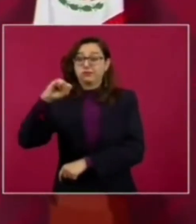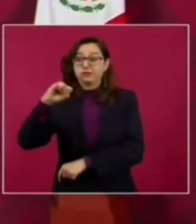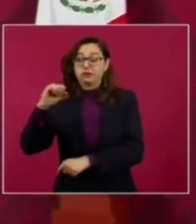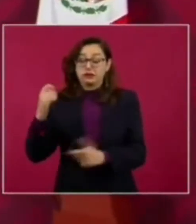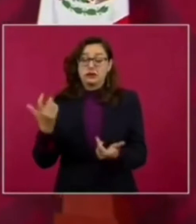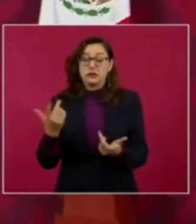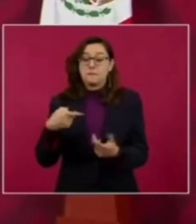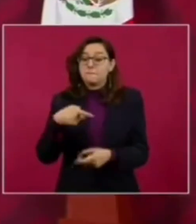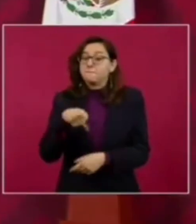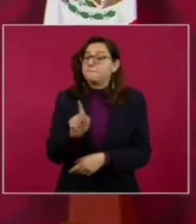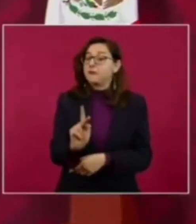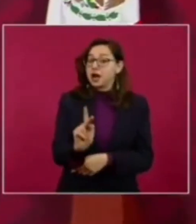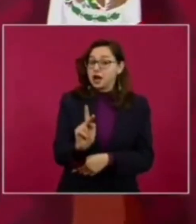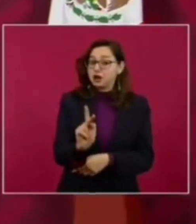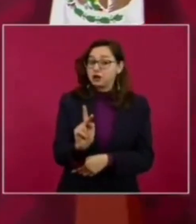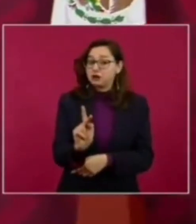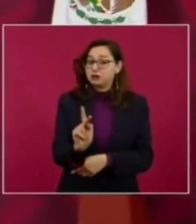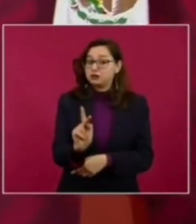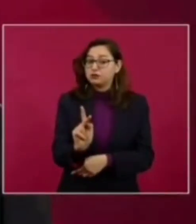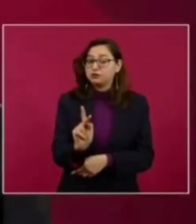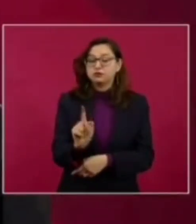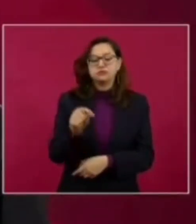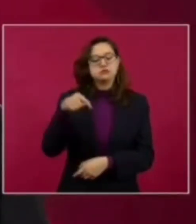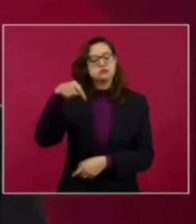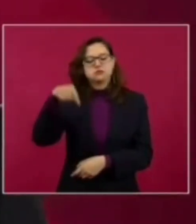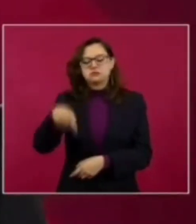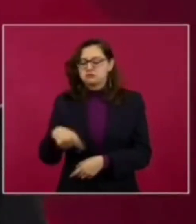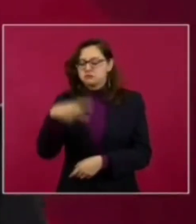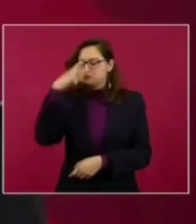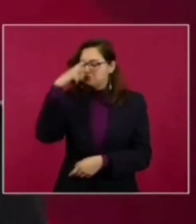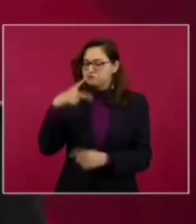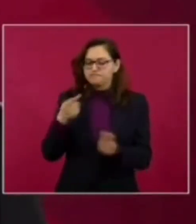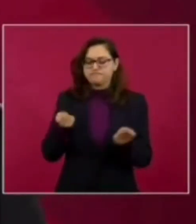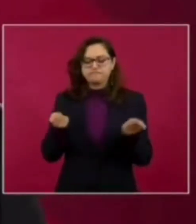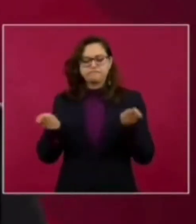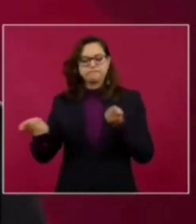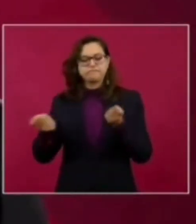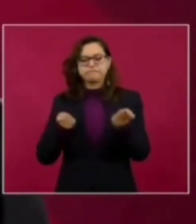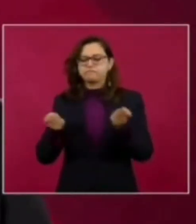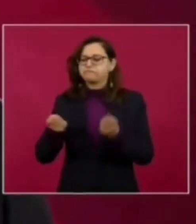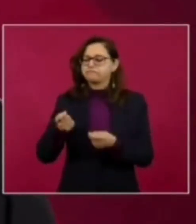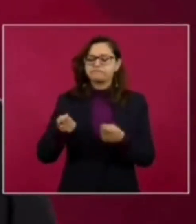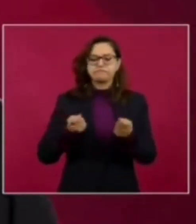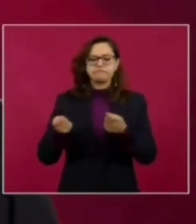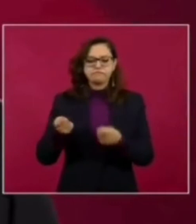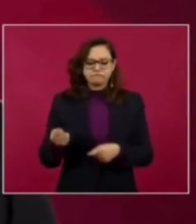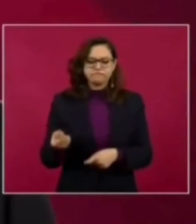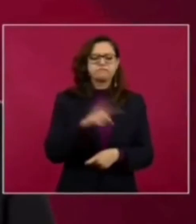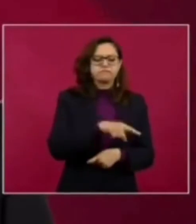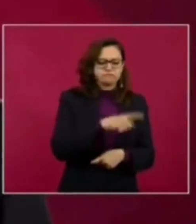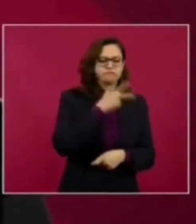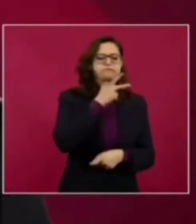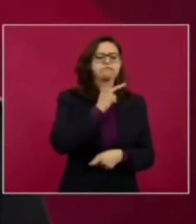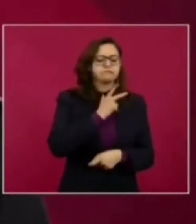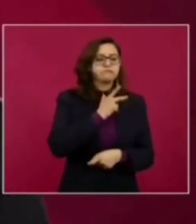a pesar de la invasión y de la guerra en Ucrania.